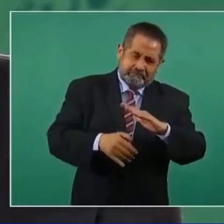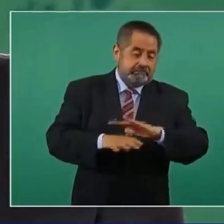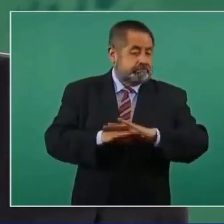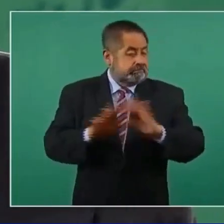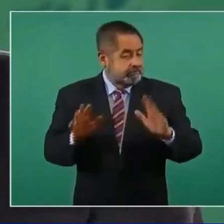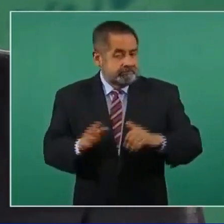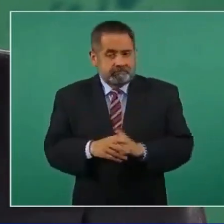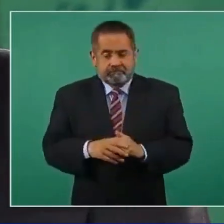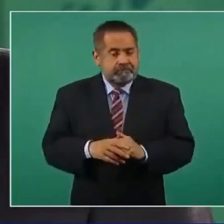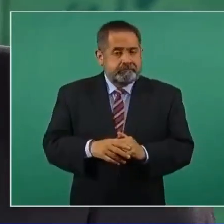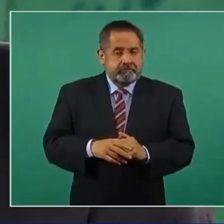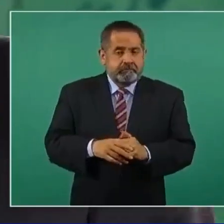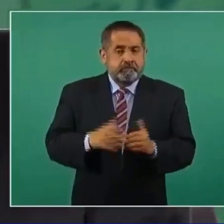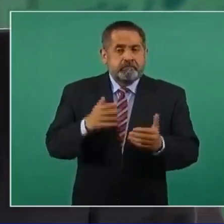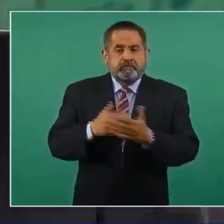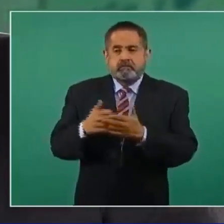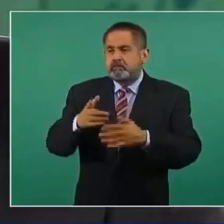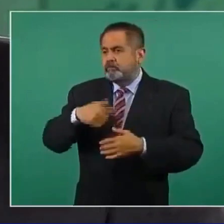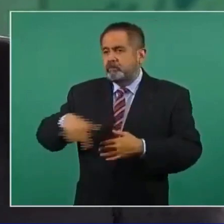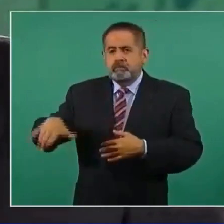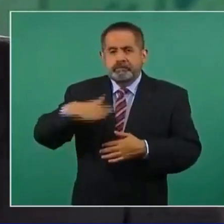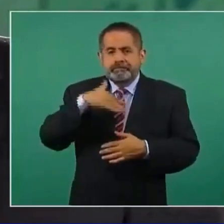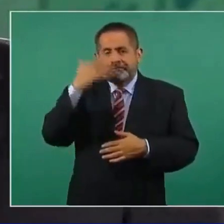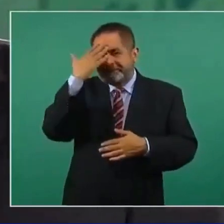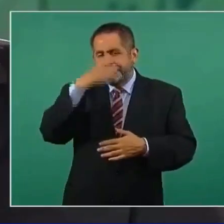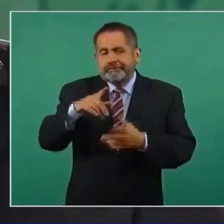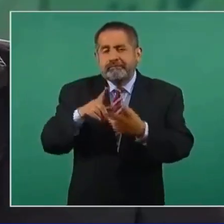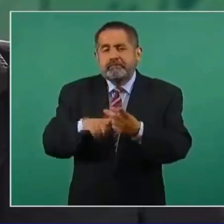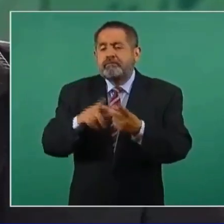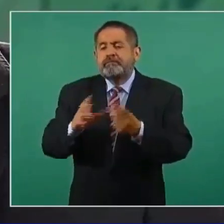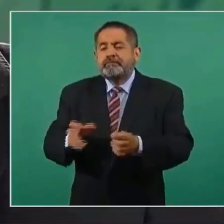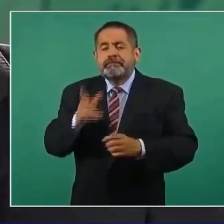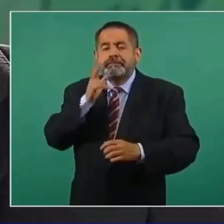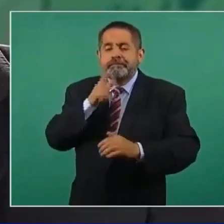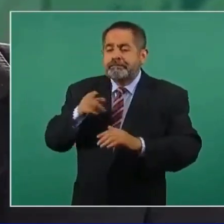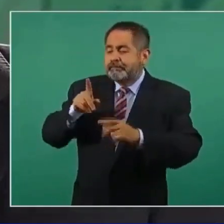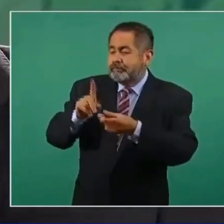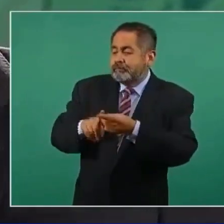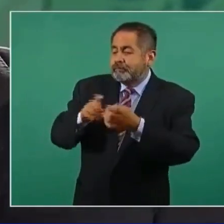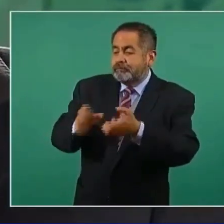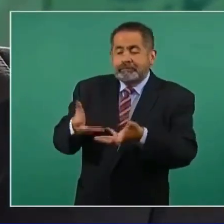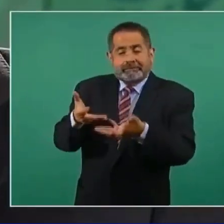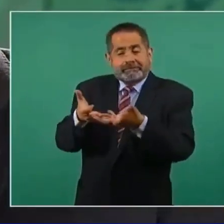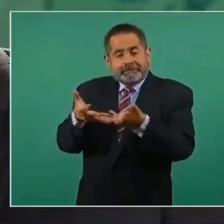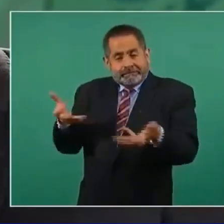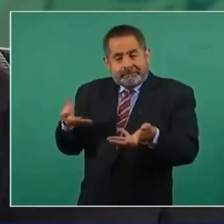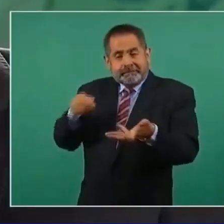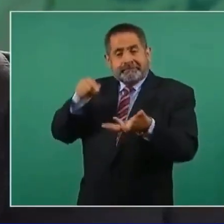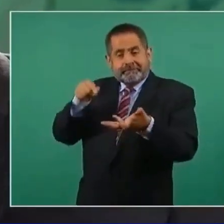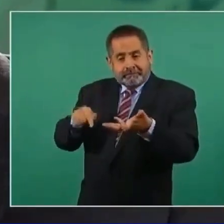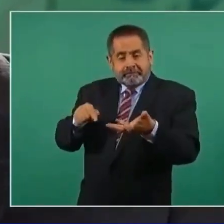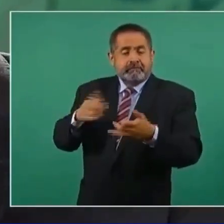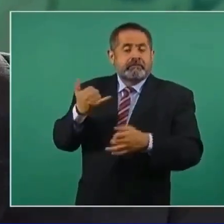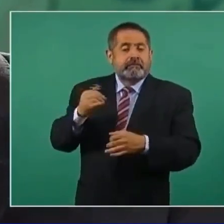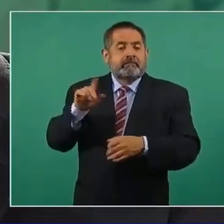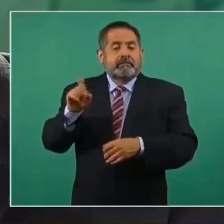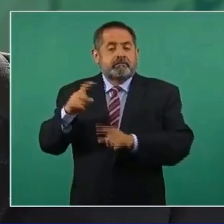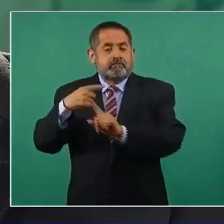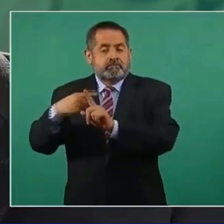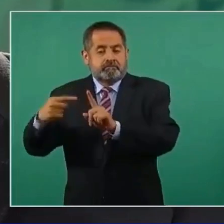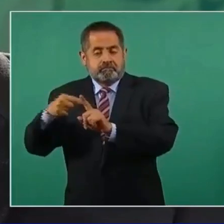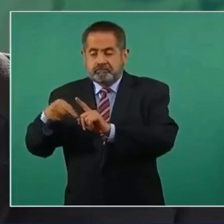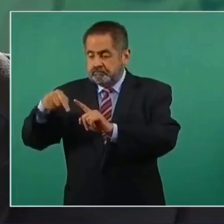es de dominio público que el petróleo está en tierra y en las aguas someras.